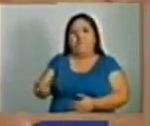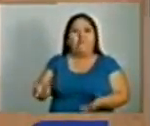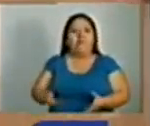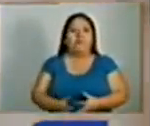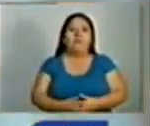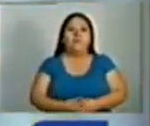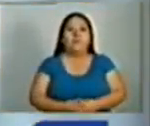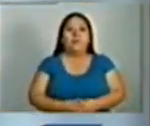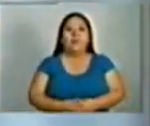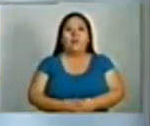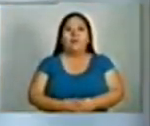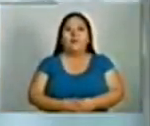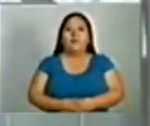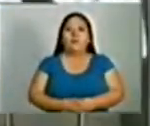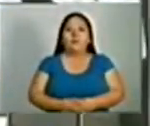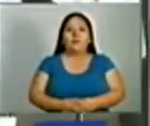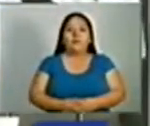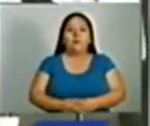desplazamientos.